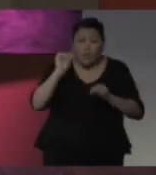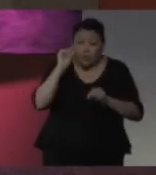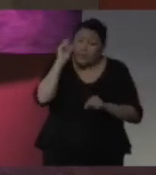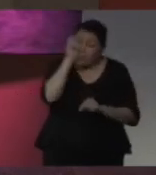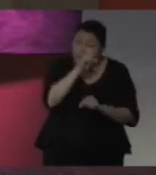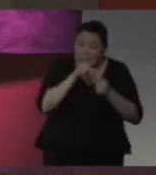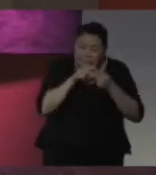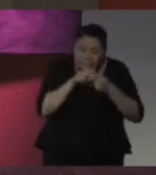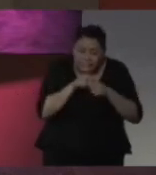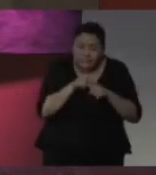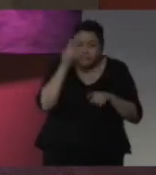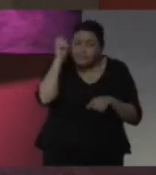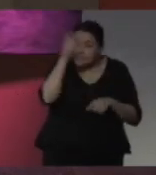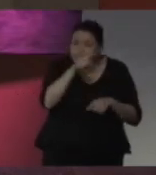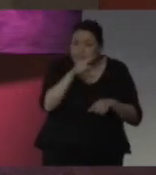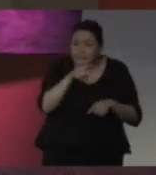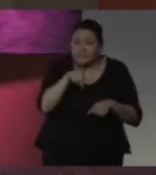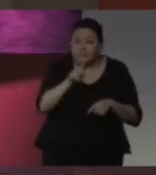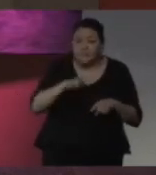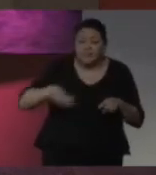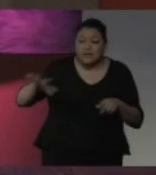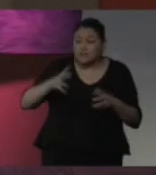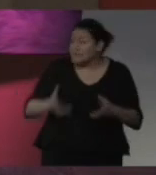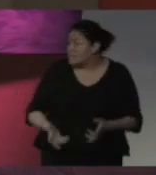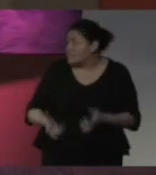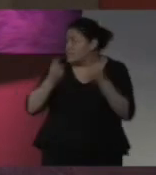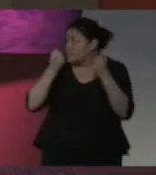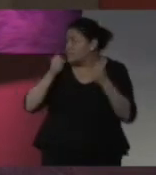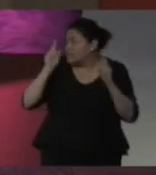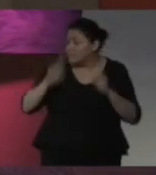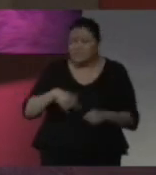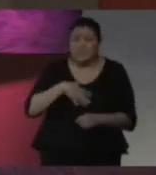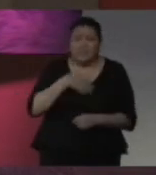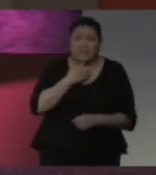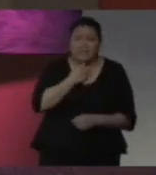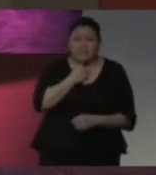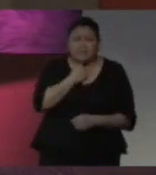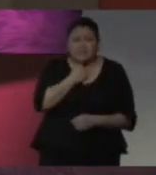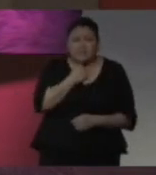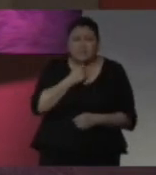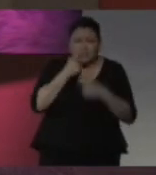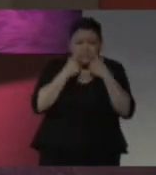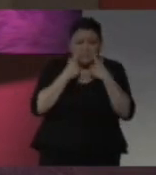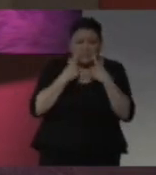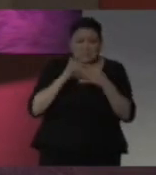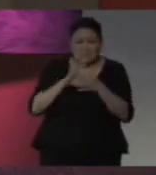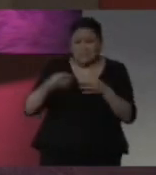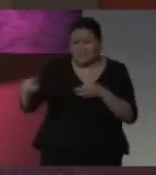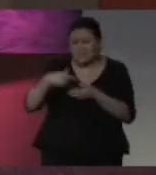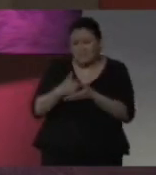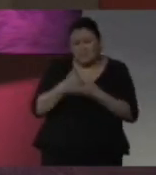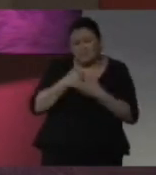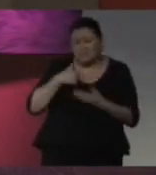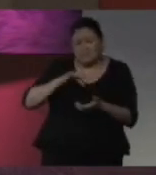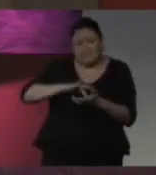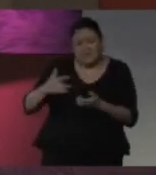iniciar y ellas rescataron todo el espacio y quiero agradecerles por haberse apropiado